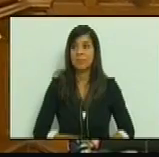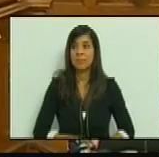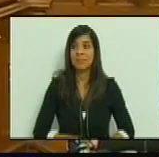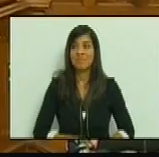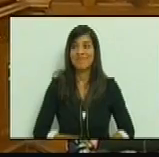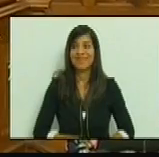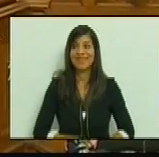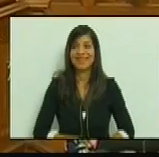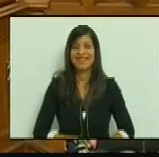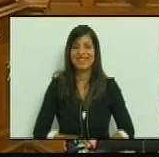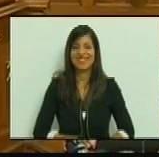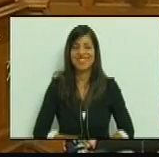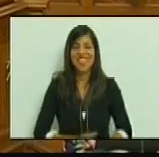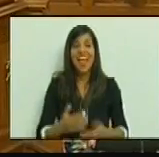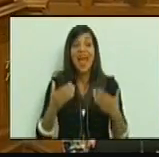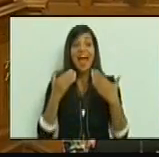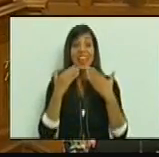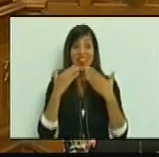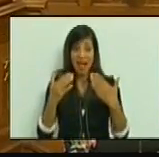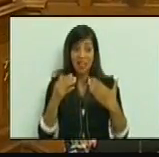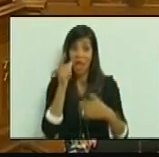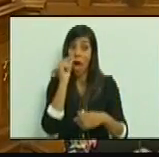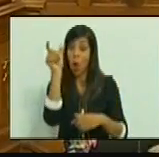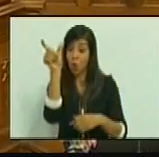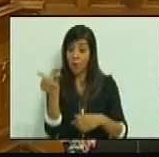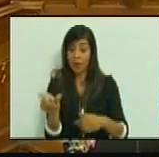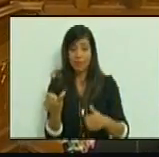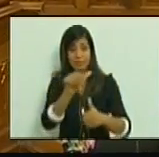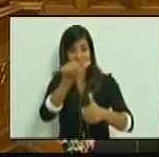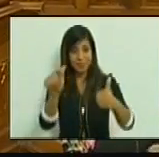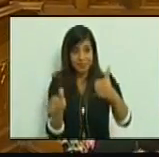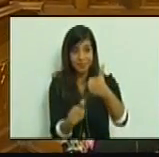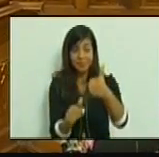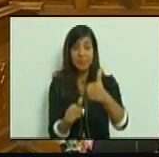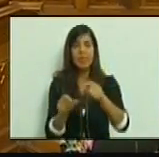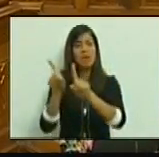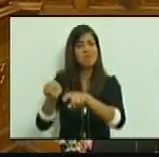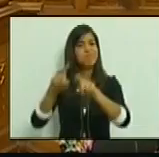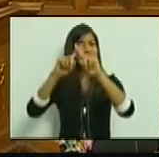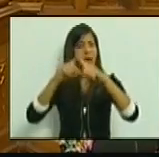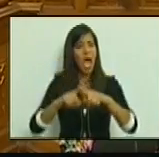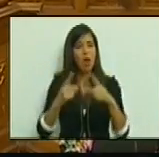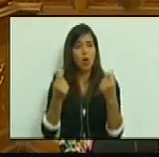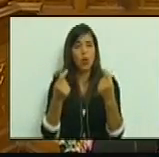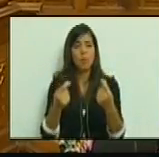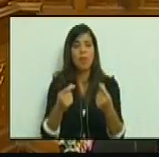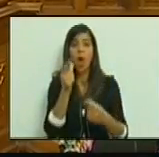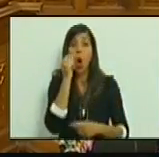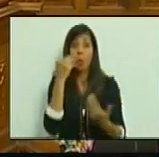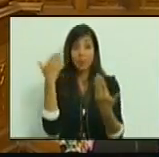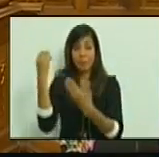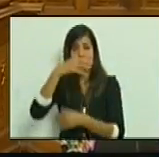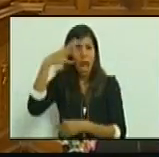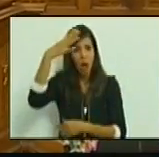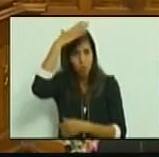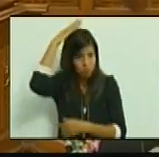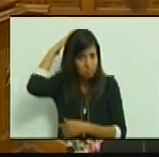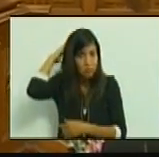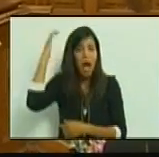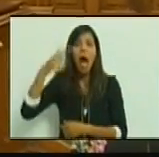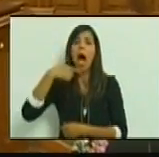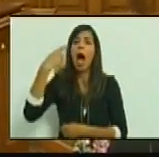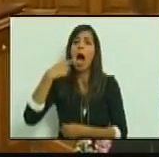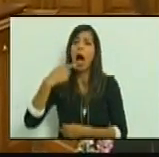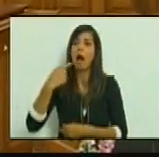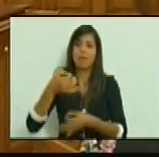Bueno, agradecemos al vicepresidente sectorial de Economía, al ministro Wilmar Castro Soteldo, por la presentación